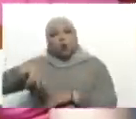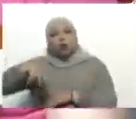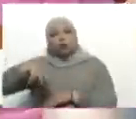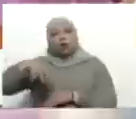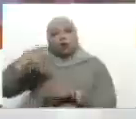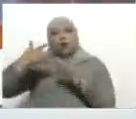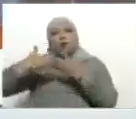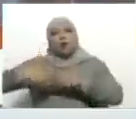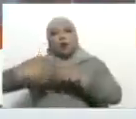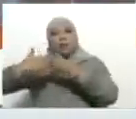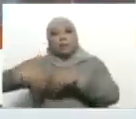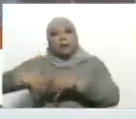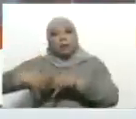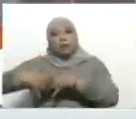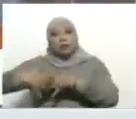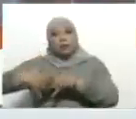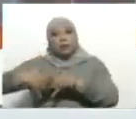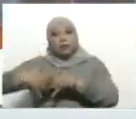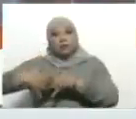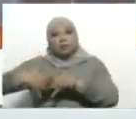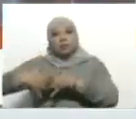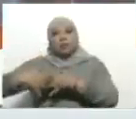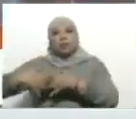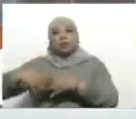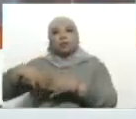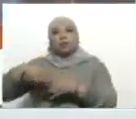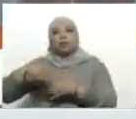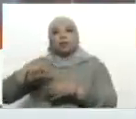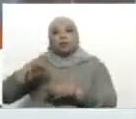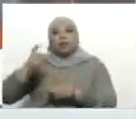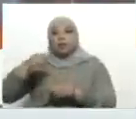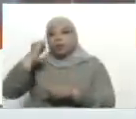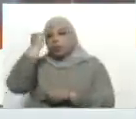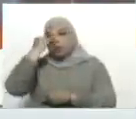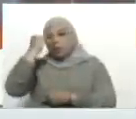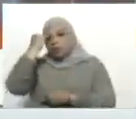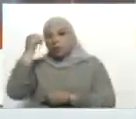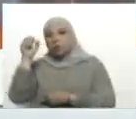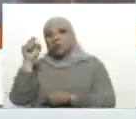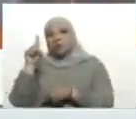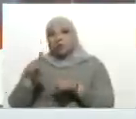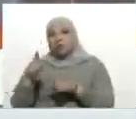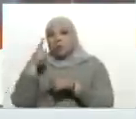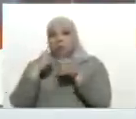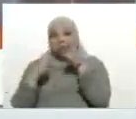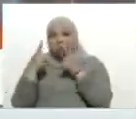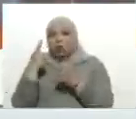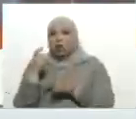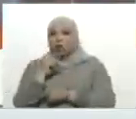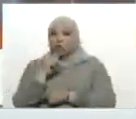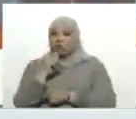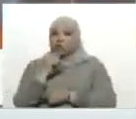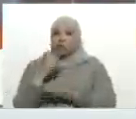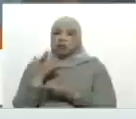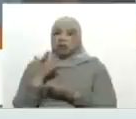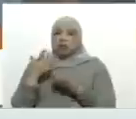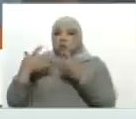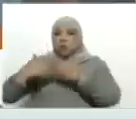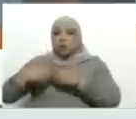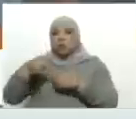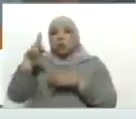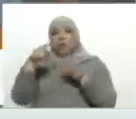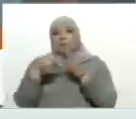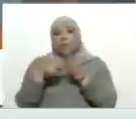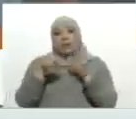una empresa la compañía de indias orientales y es causa de risa por no llorar no pero esa compañía creada en el año